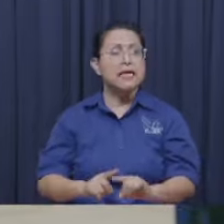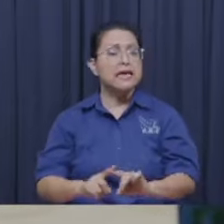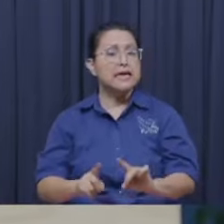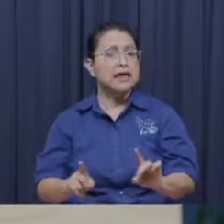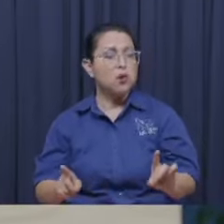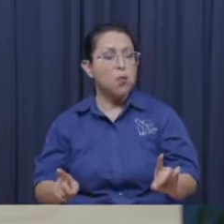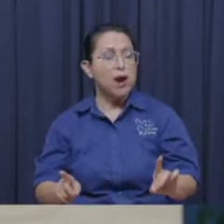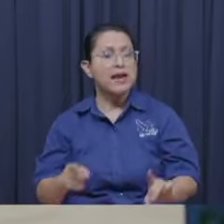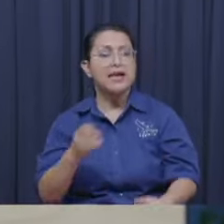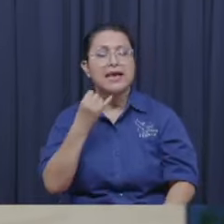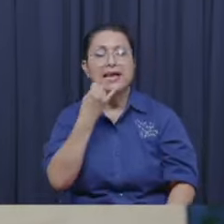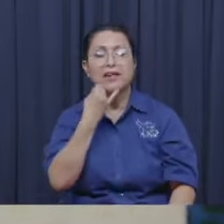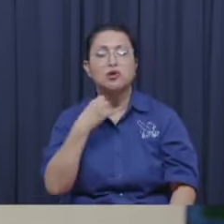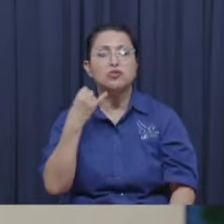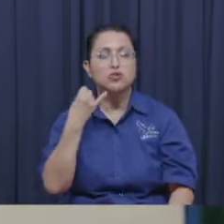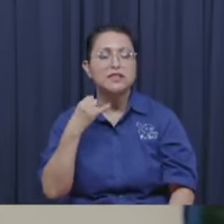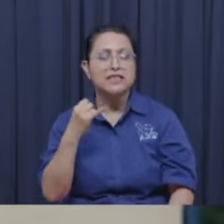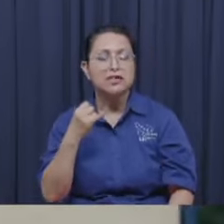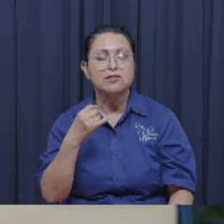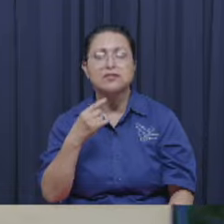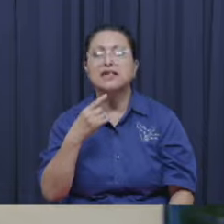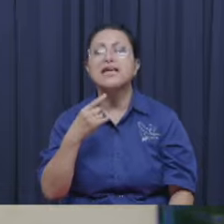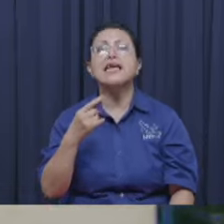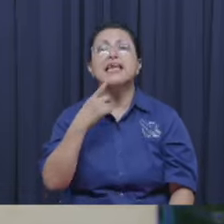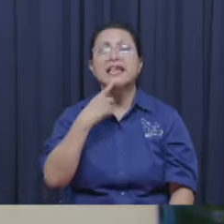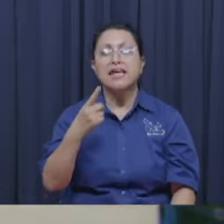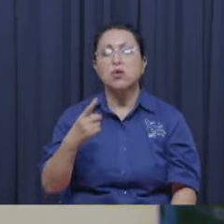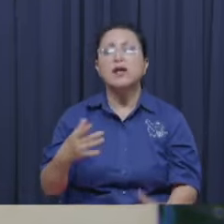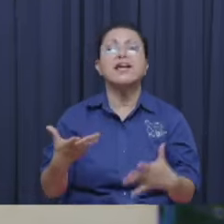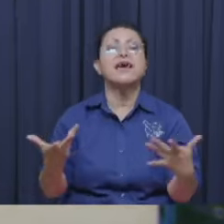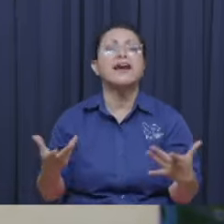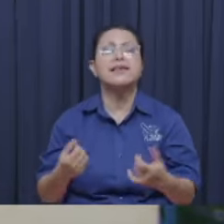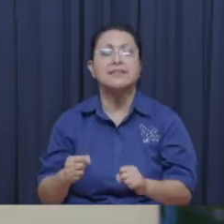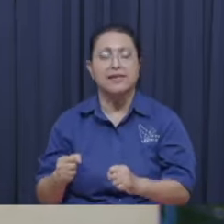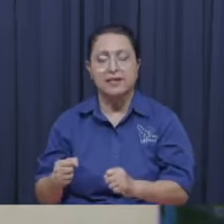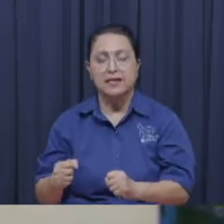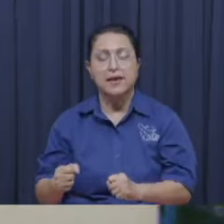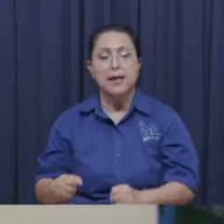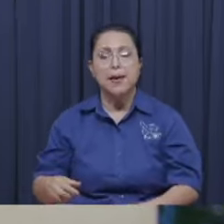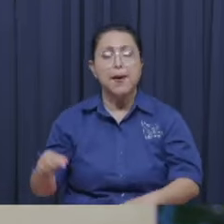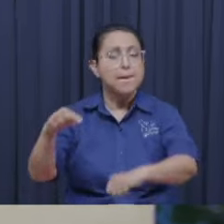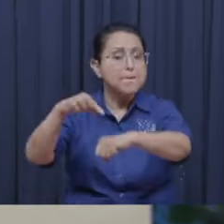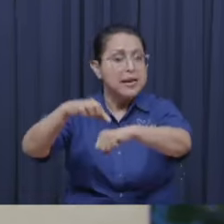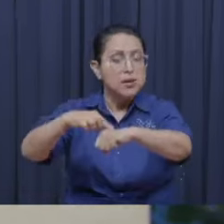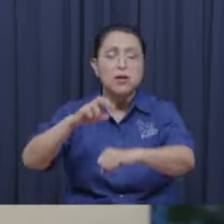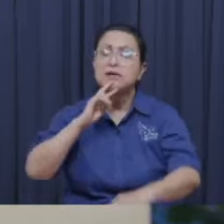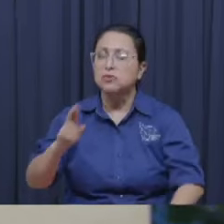hacemos? Y Pedro les contestó: arrepentidos y convertidos,